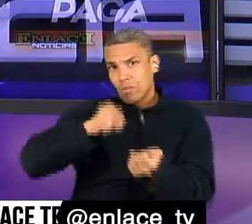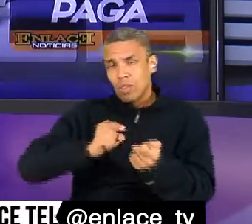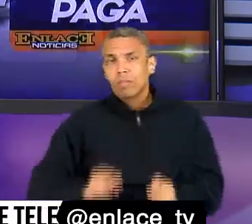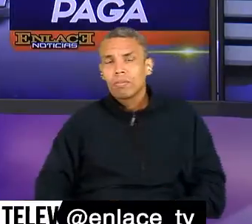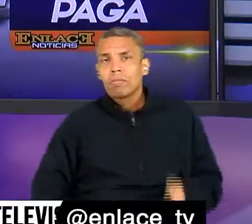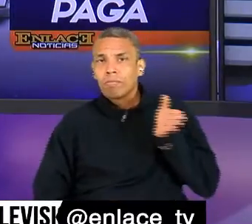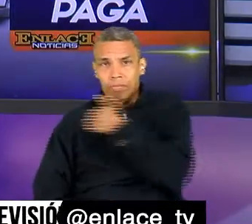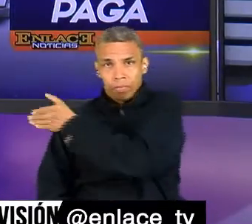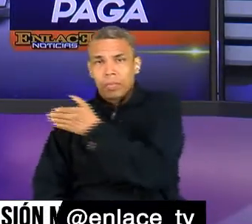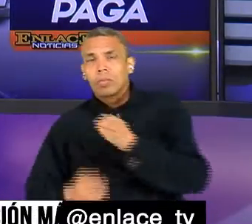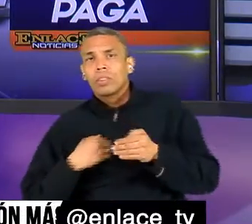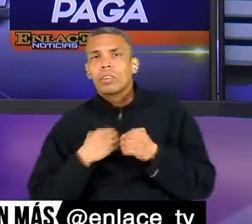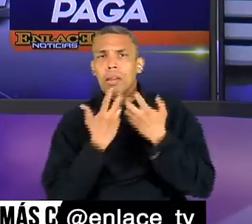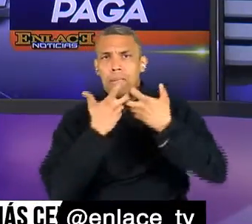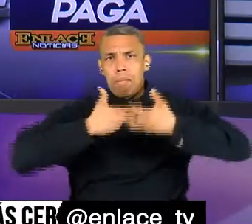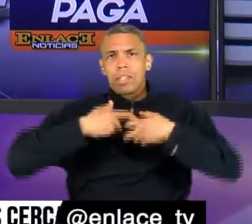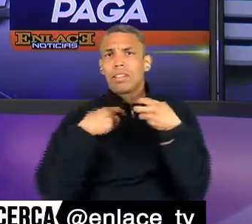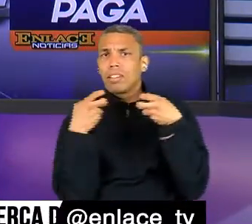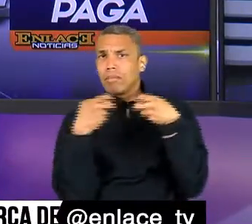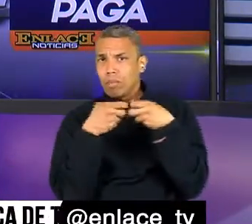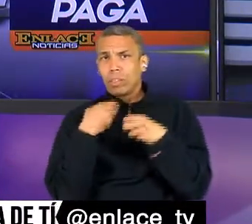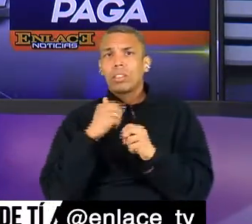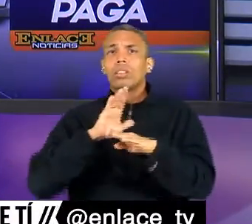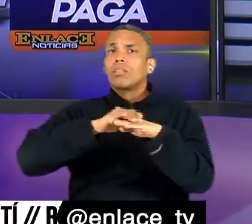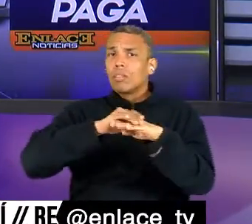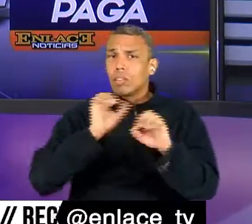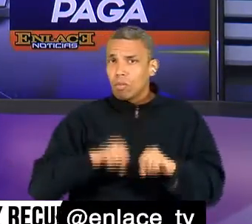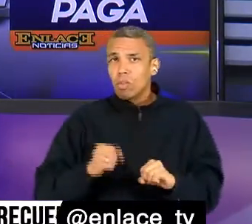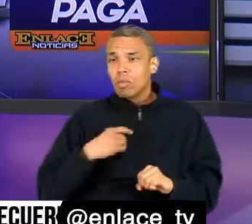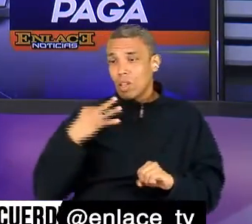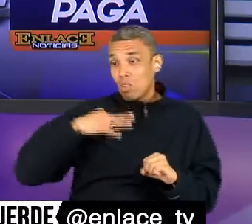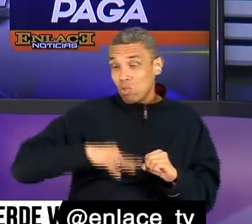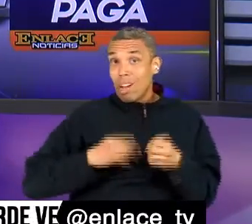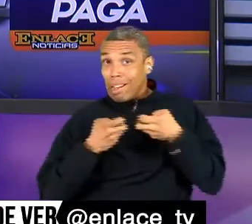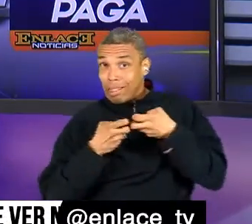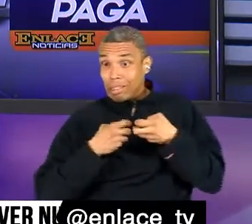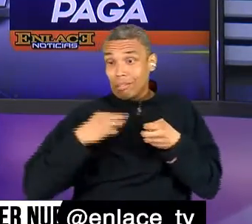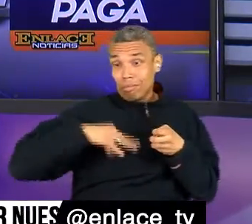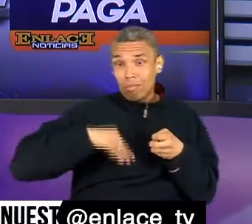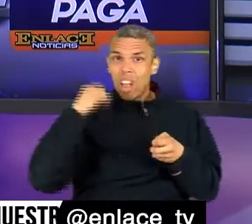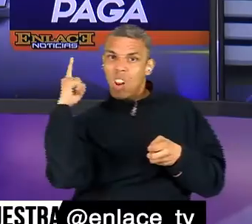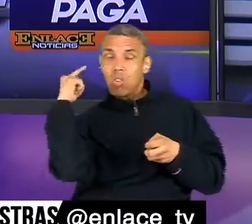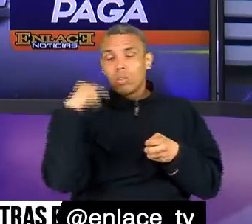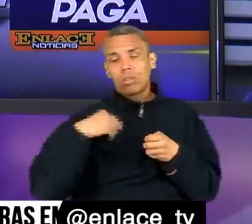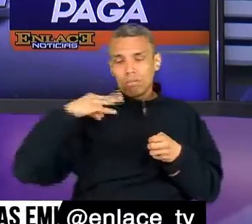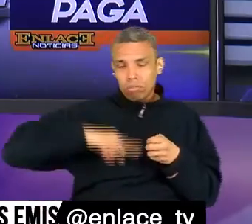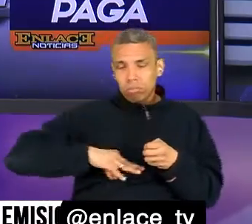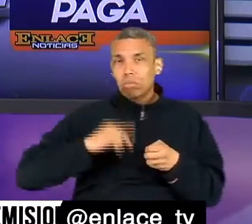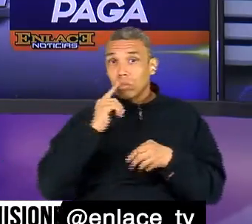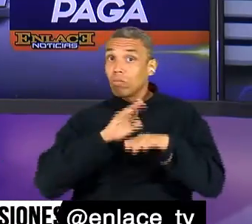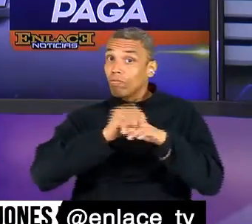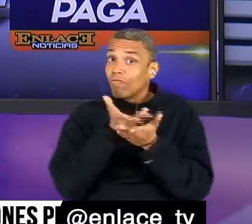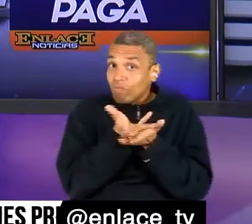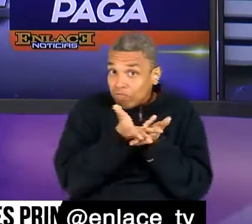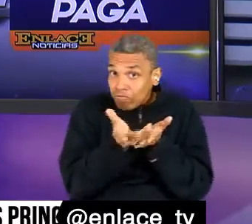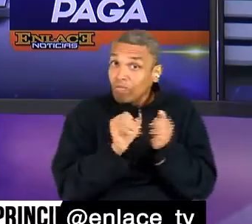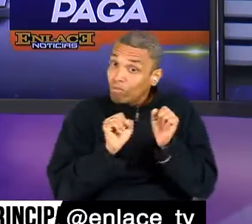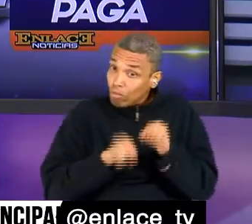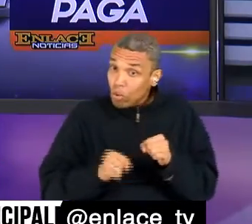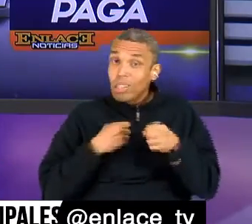Santander impulsa campaña del Gobierno Nacional a Pagar Paga. La empresa de energía invita a los usuarios al ahorro que les